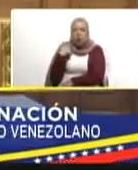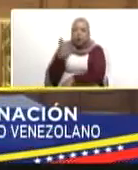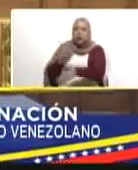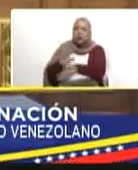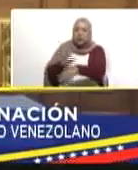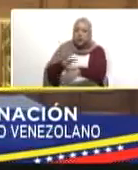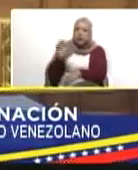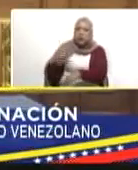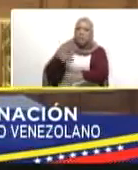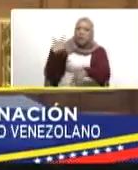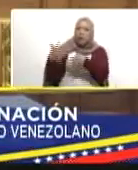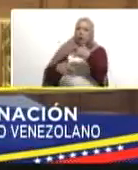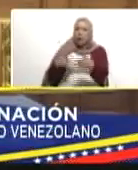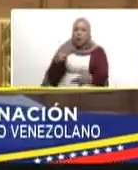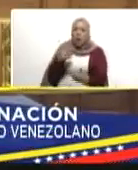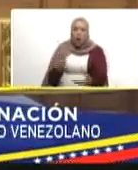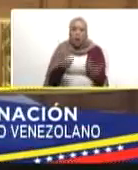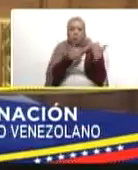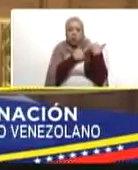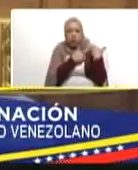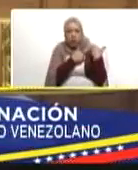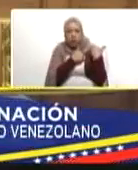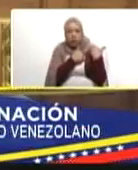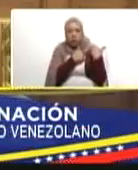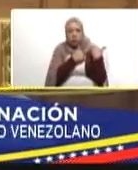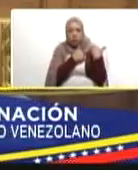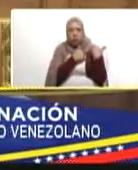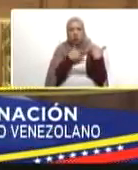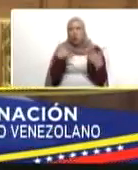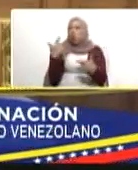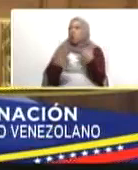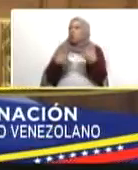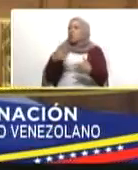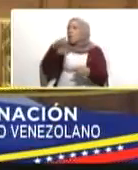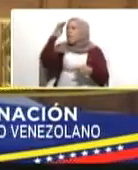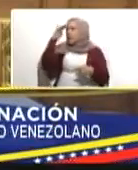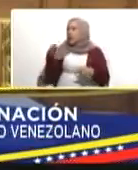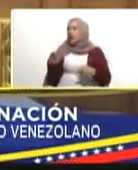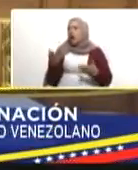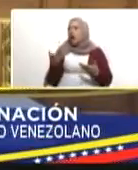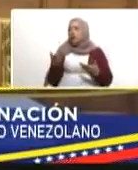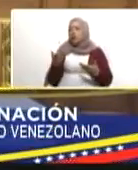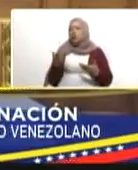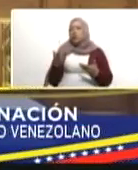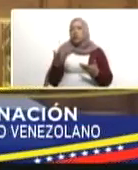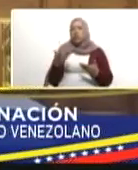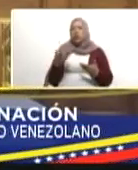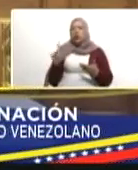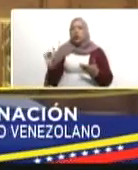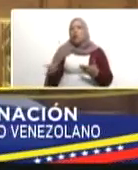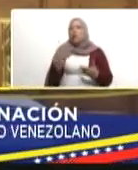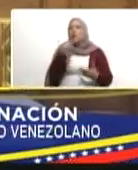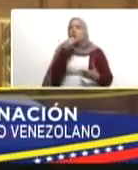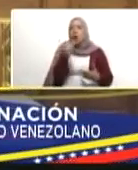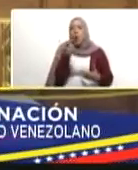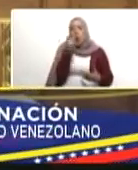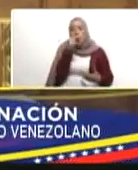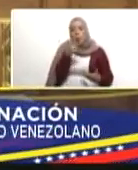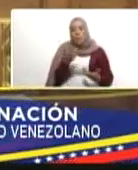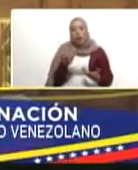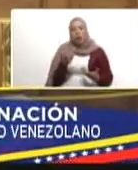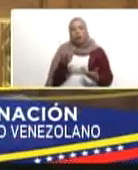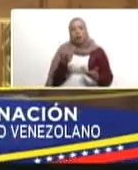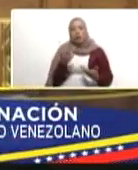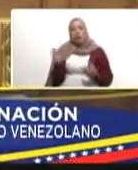actuar el responsable de esa operación militar un primer Teniente